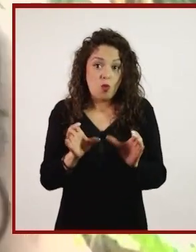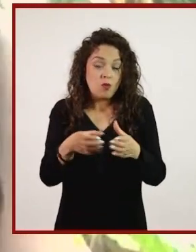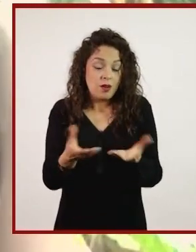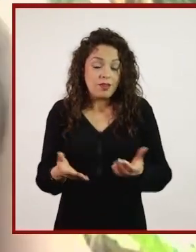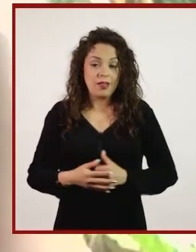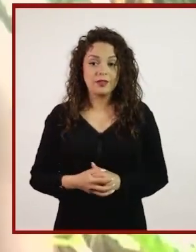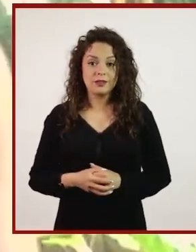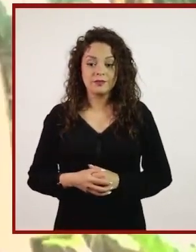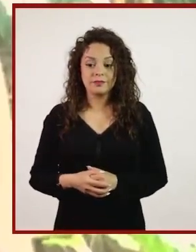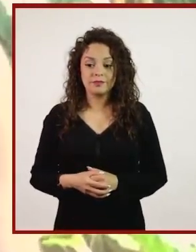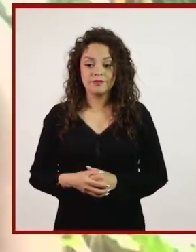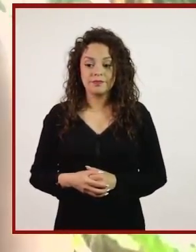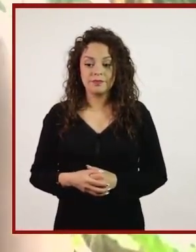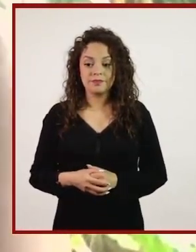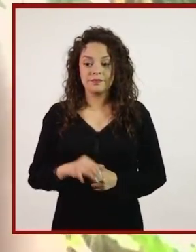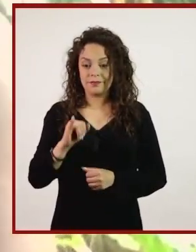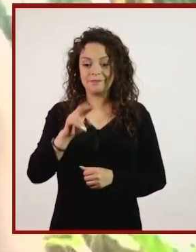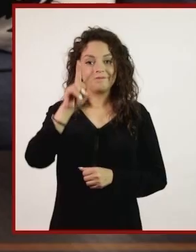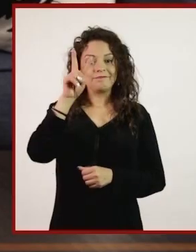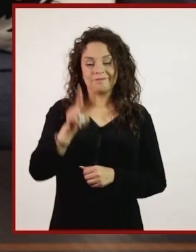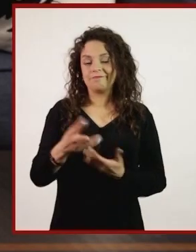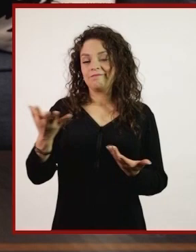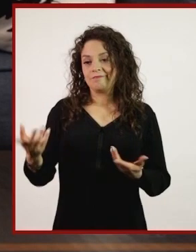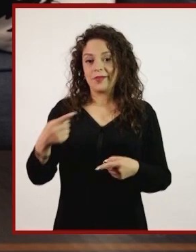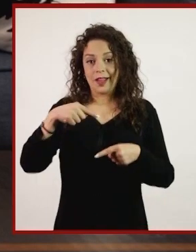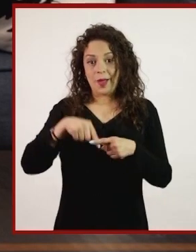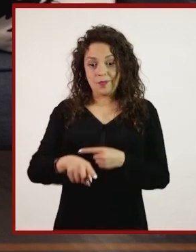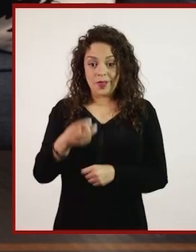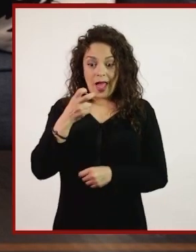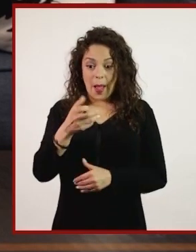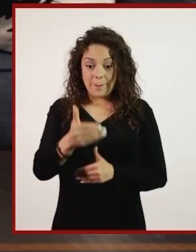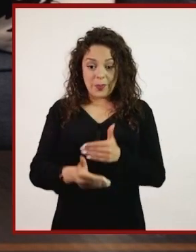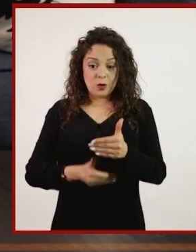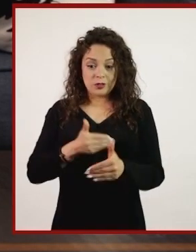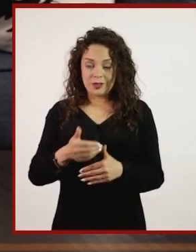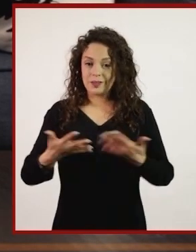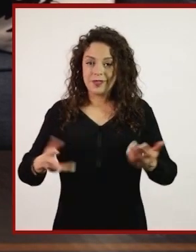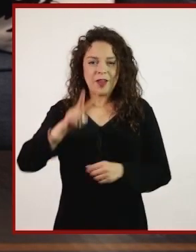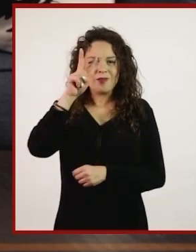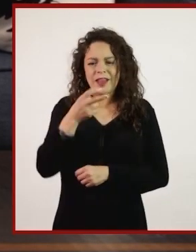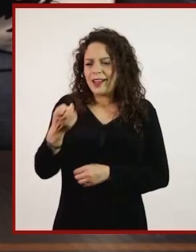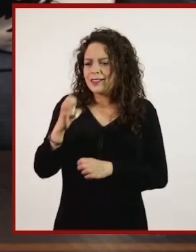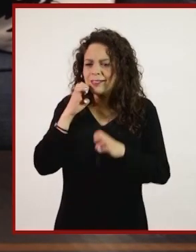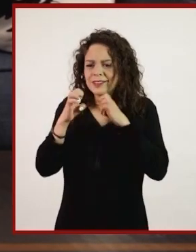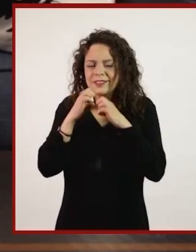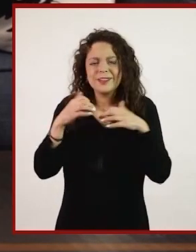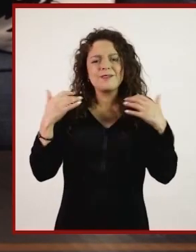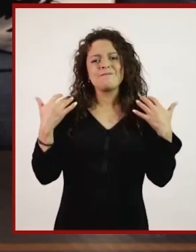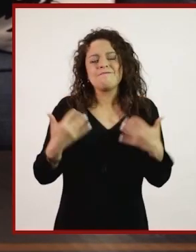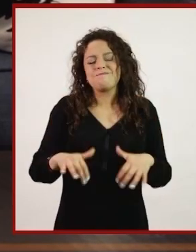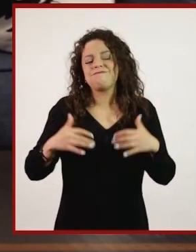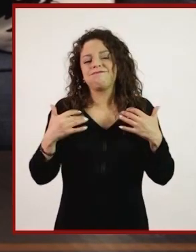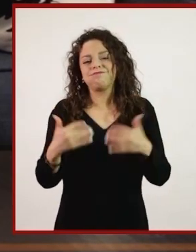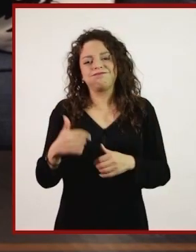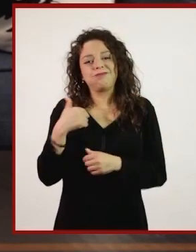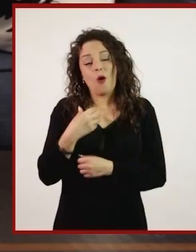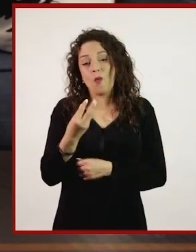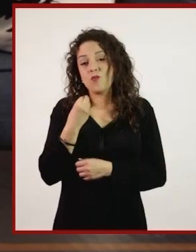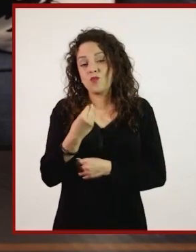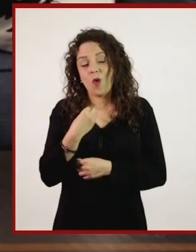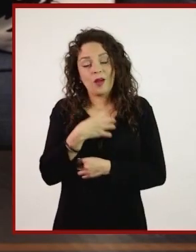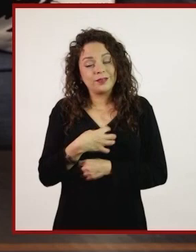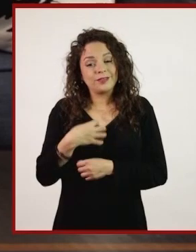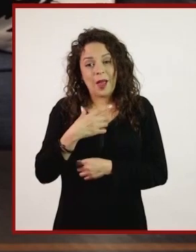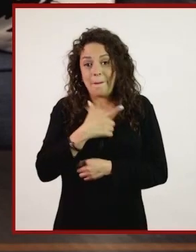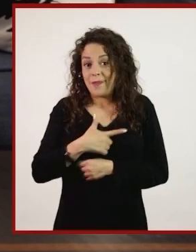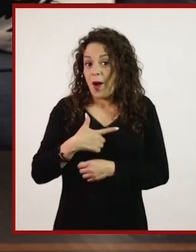quiere estudiar arte y hacer trabajo en comunidades, ¿no? Exactamente, volvemos a lo mismo, creo que inicié el proceso. María, de